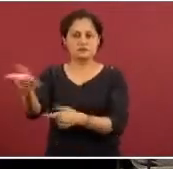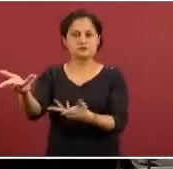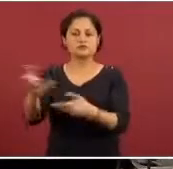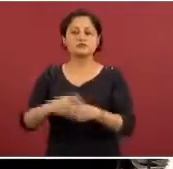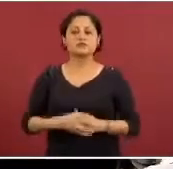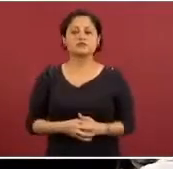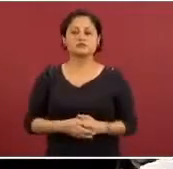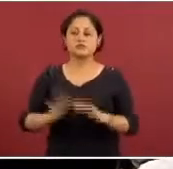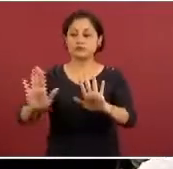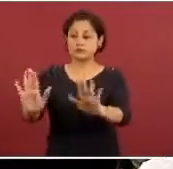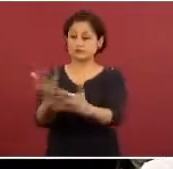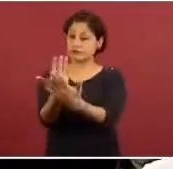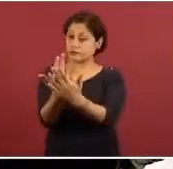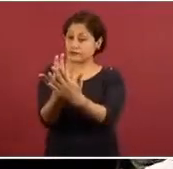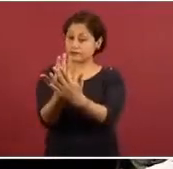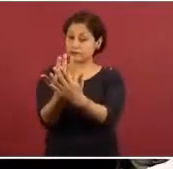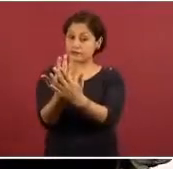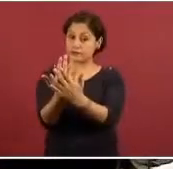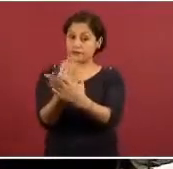Momento.